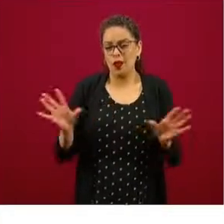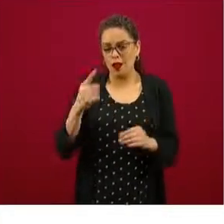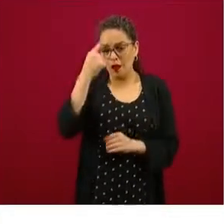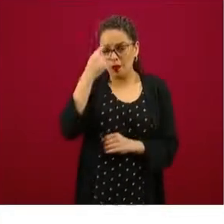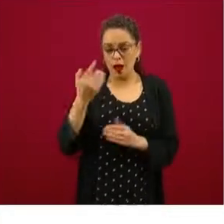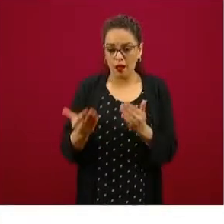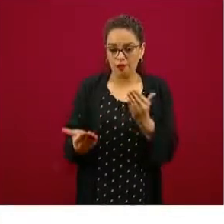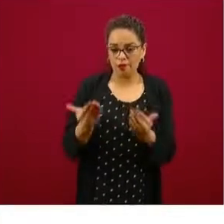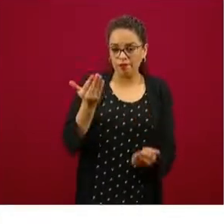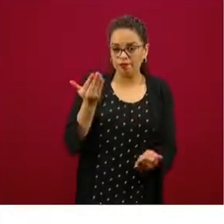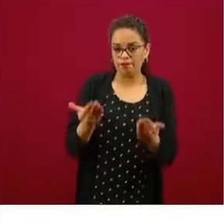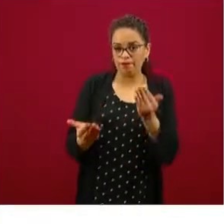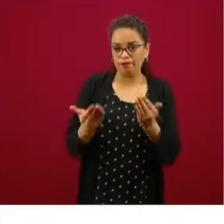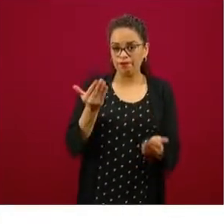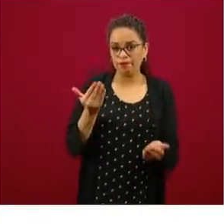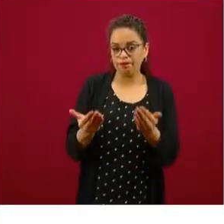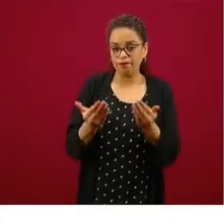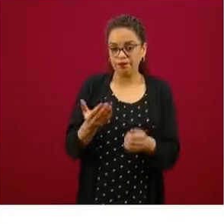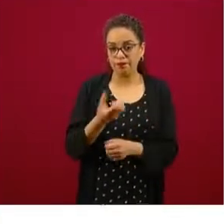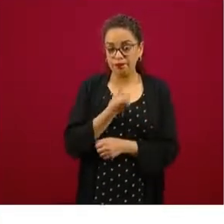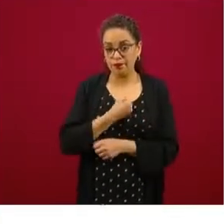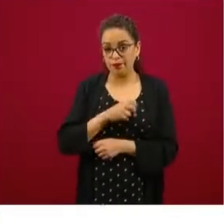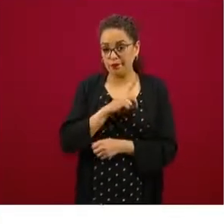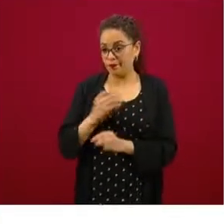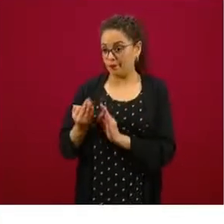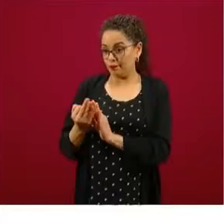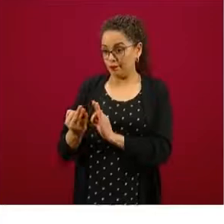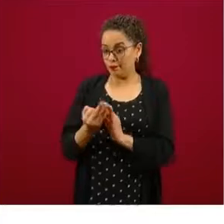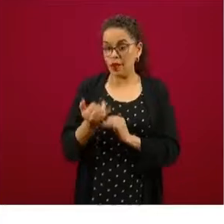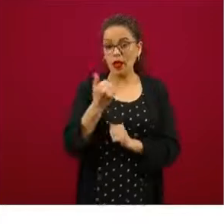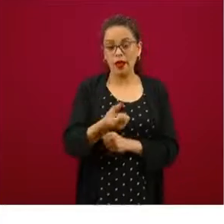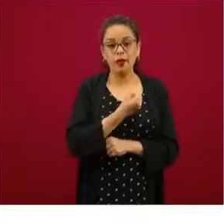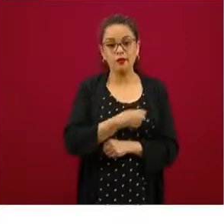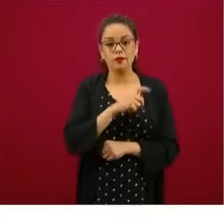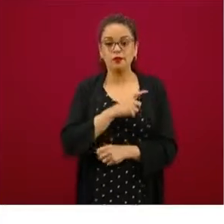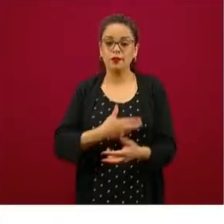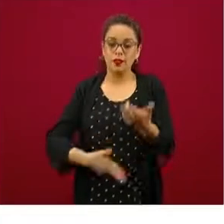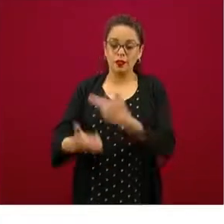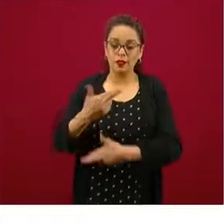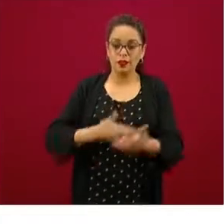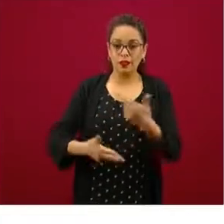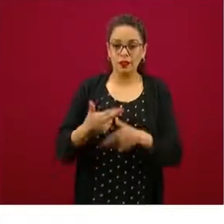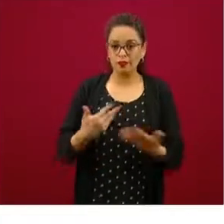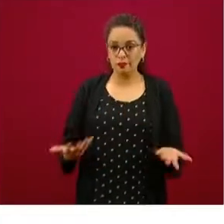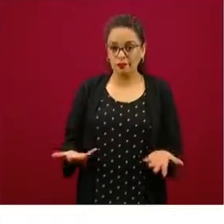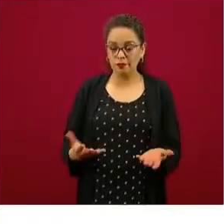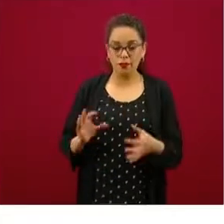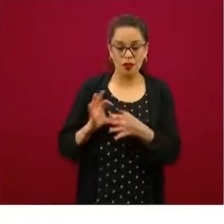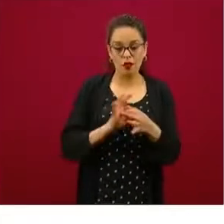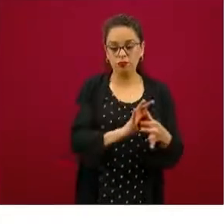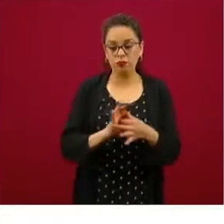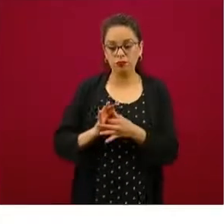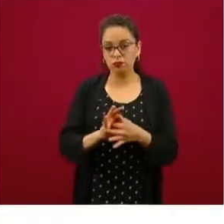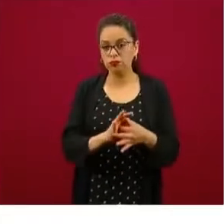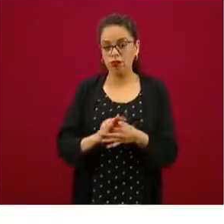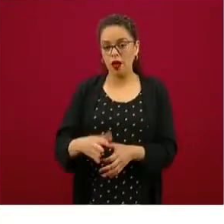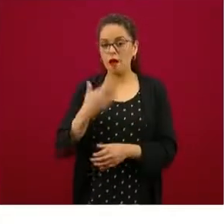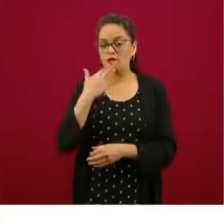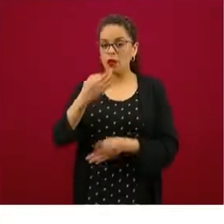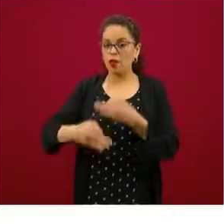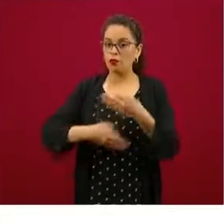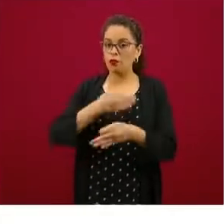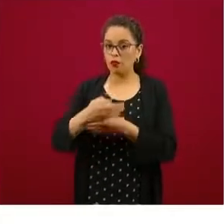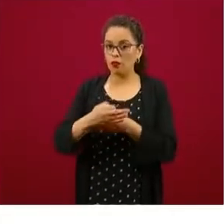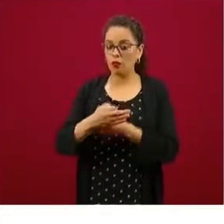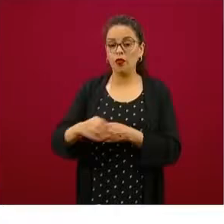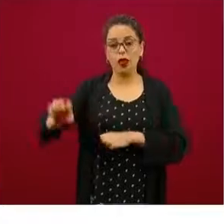sana distancia y el sano retorno, con diálogo, con colaboración y con involucramiento de todas las partes, en este caso de todas